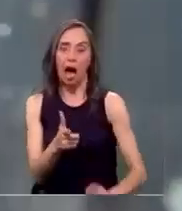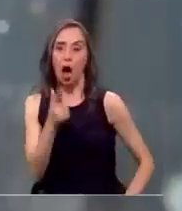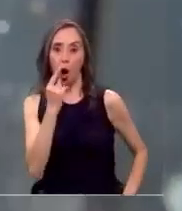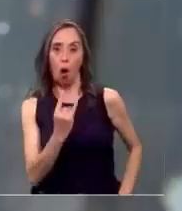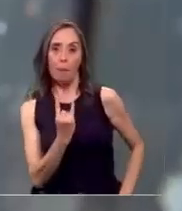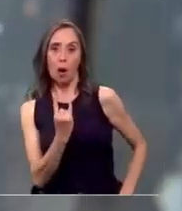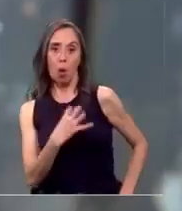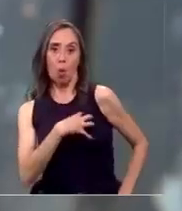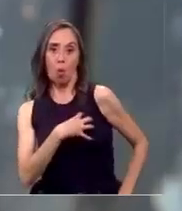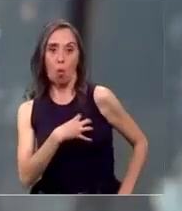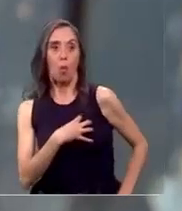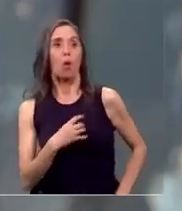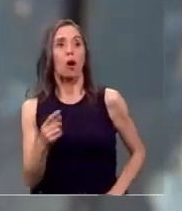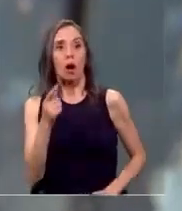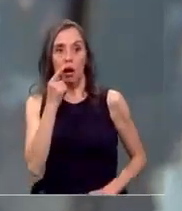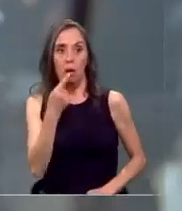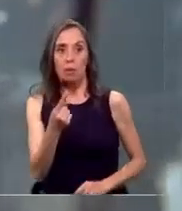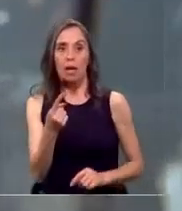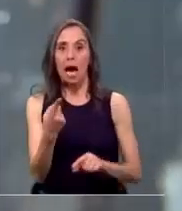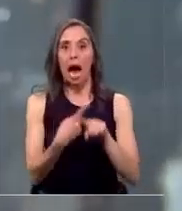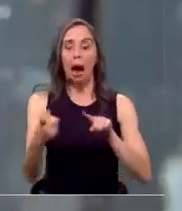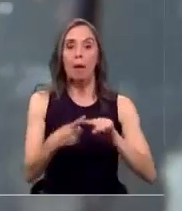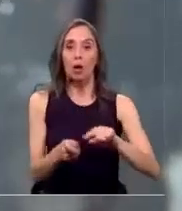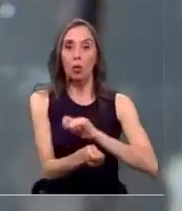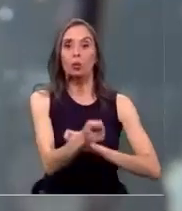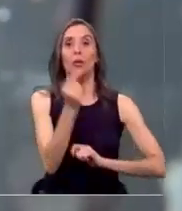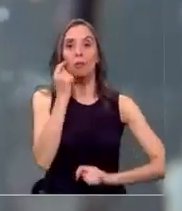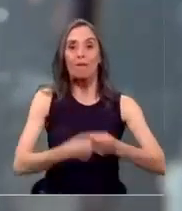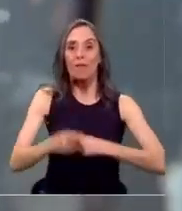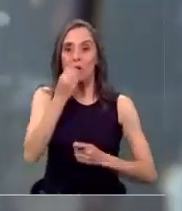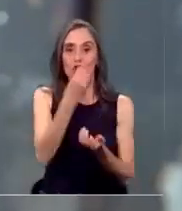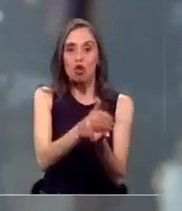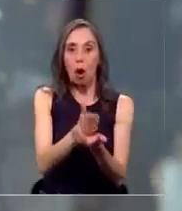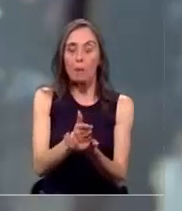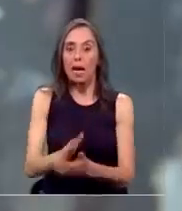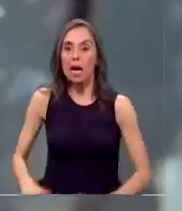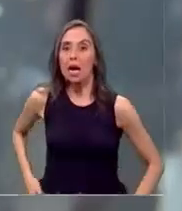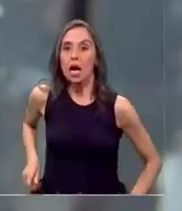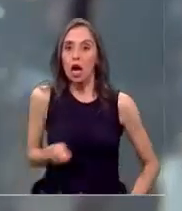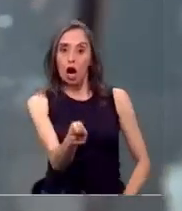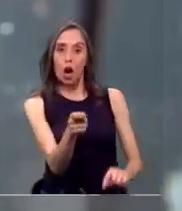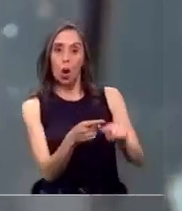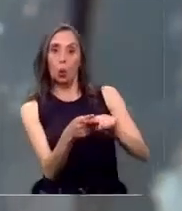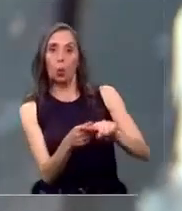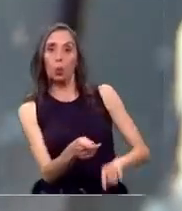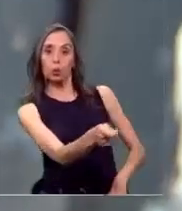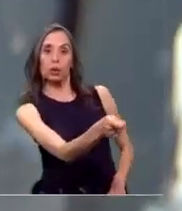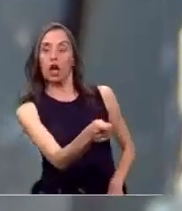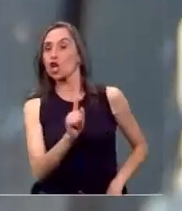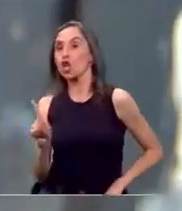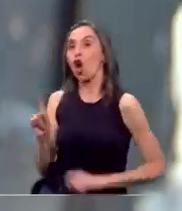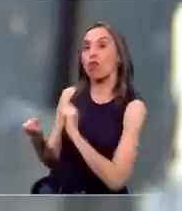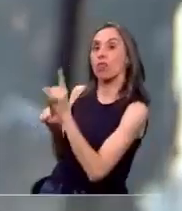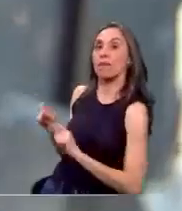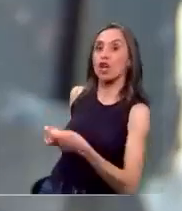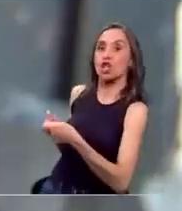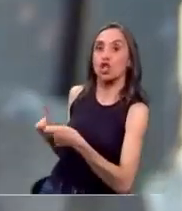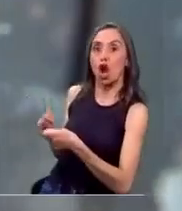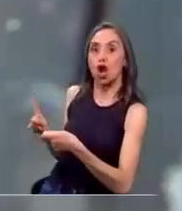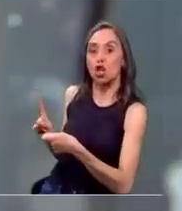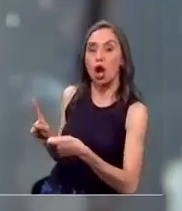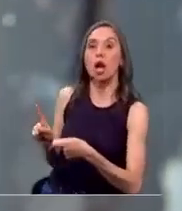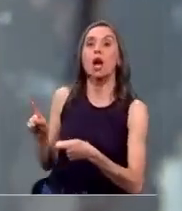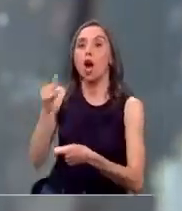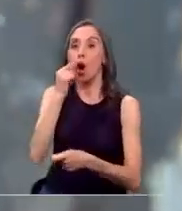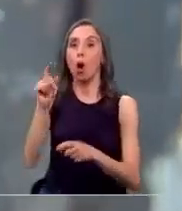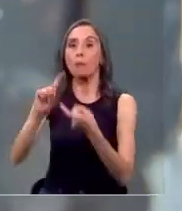Vinieron con cuchillo a amenazar, incluso la misma señora que vendía comida fue, le cogió el cuchillo y como la otra chica no se dejó, se defendió, fueron y trajo